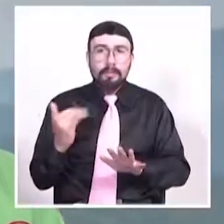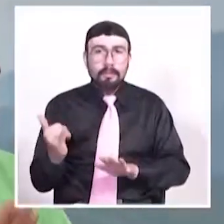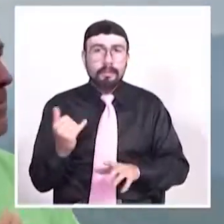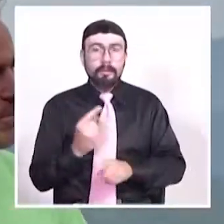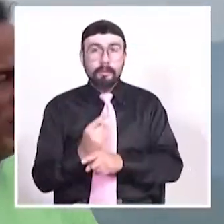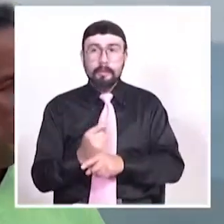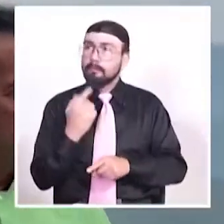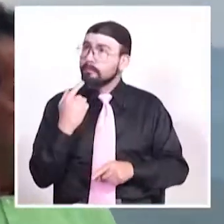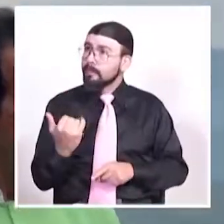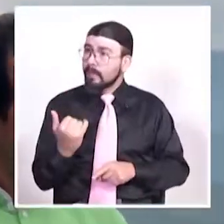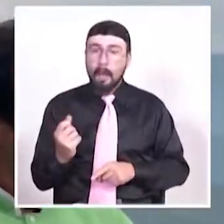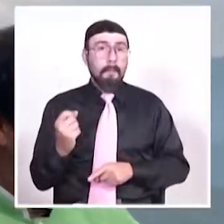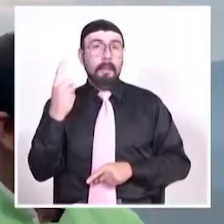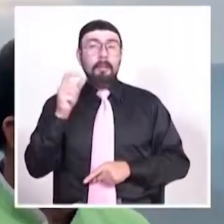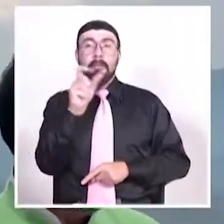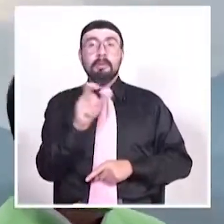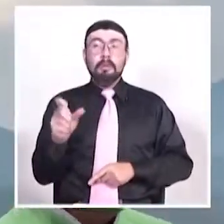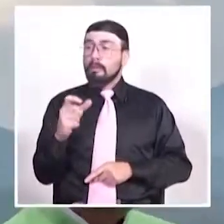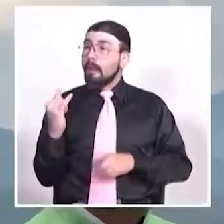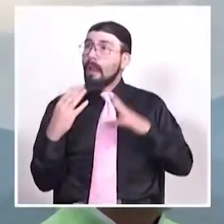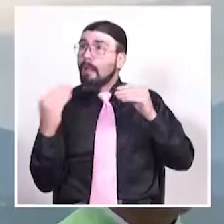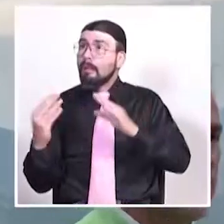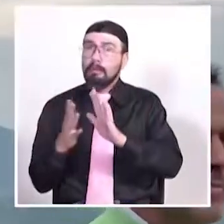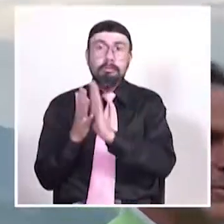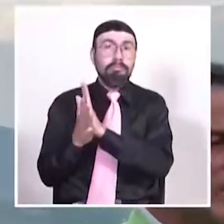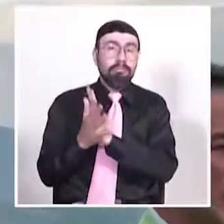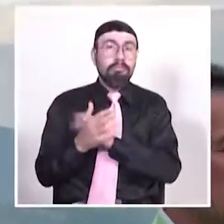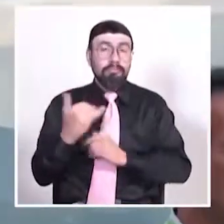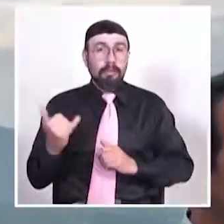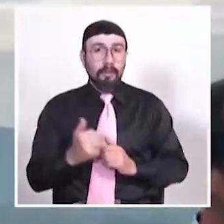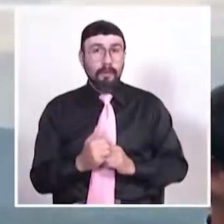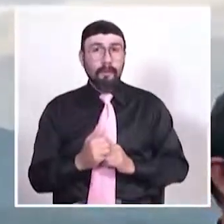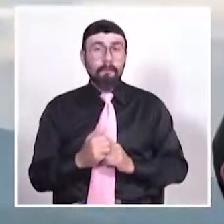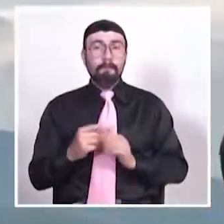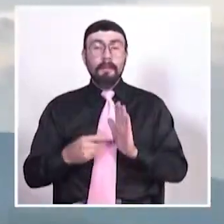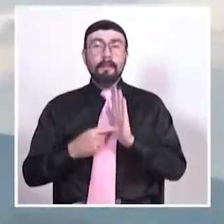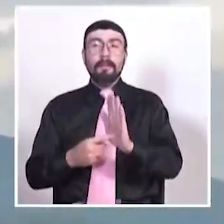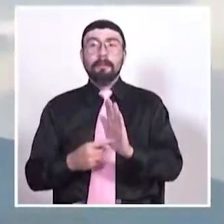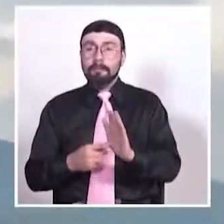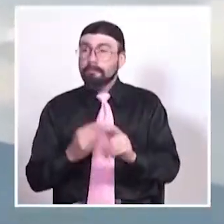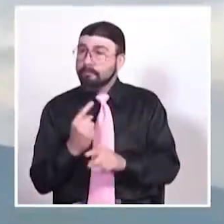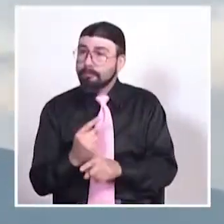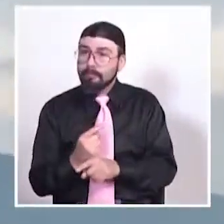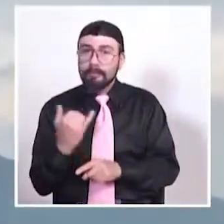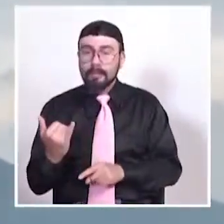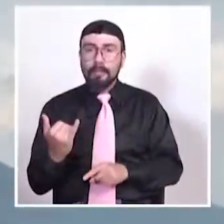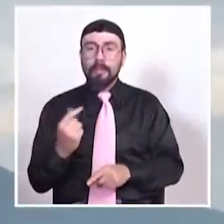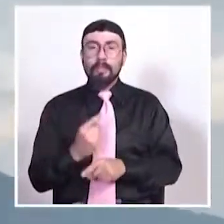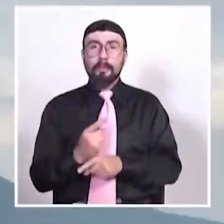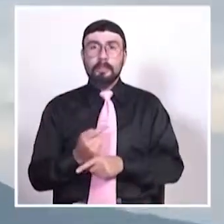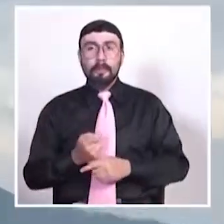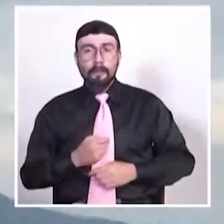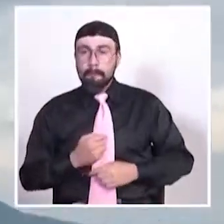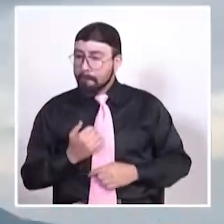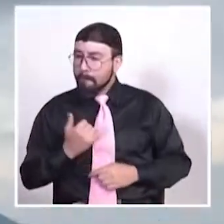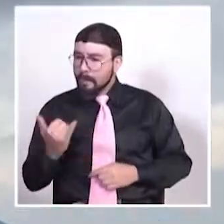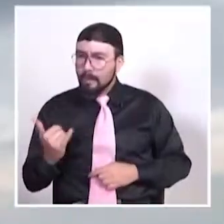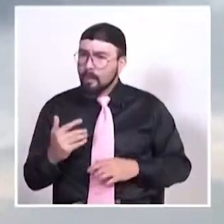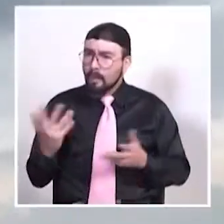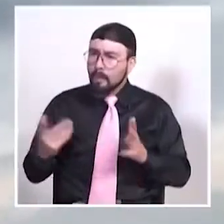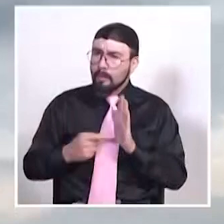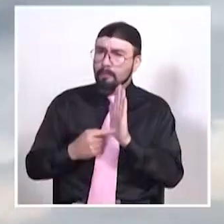sin hablarle primero a las personas, sin mostrarles el camino que recorrieron para enfermarse, cuáles fueron